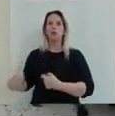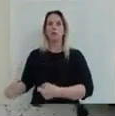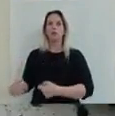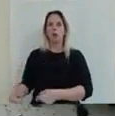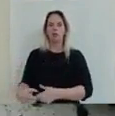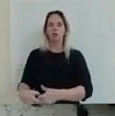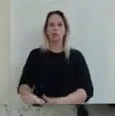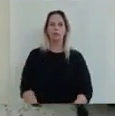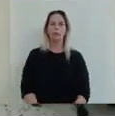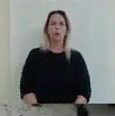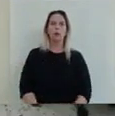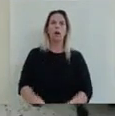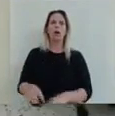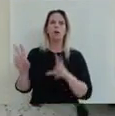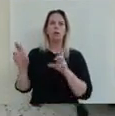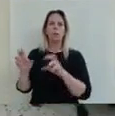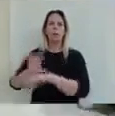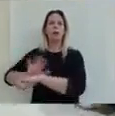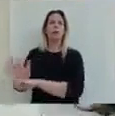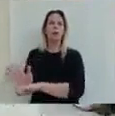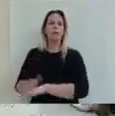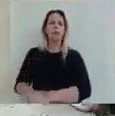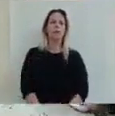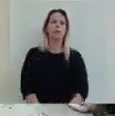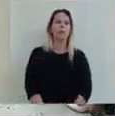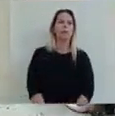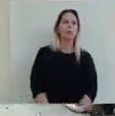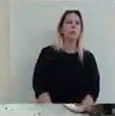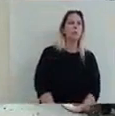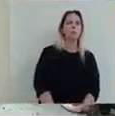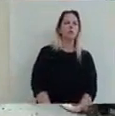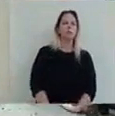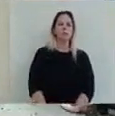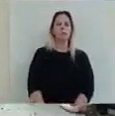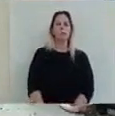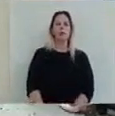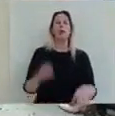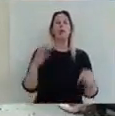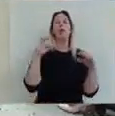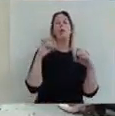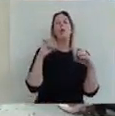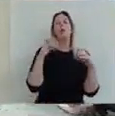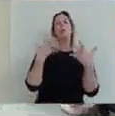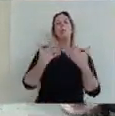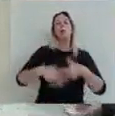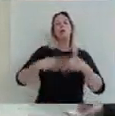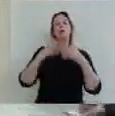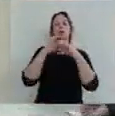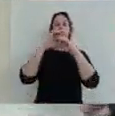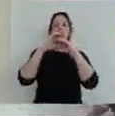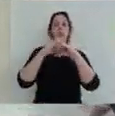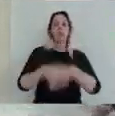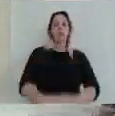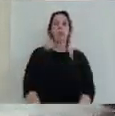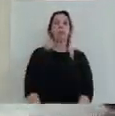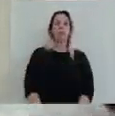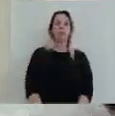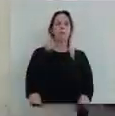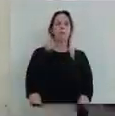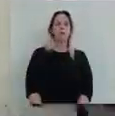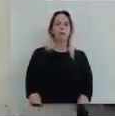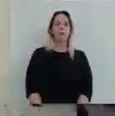Presidenta. Solicito que se dé lectura del proyecto. Proyecto de comunicación. Visto la necesidad permanente y la obligación del Consejo Deliberante